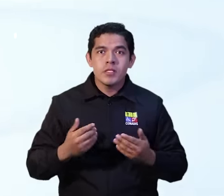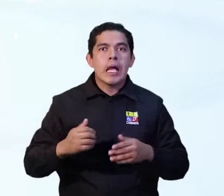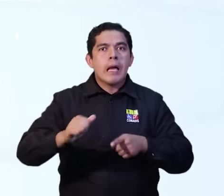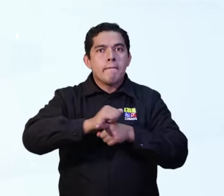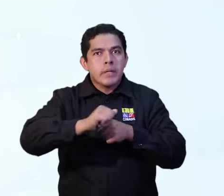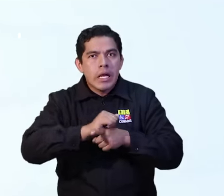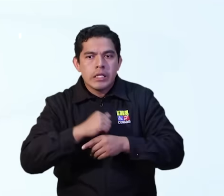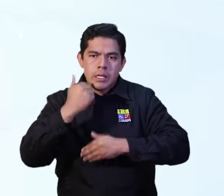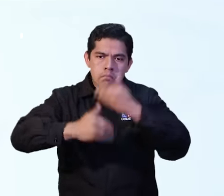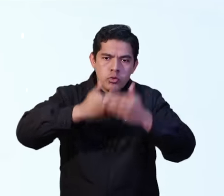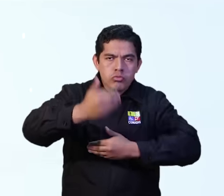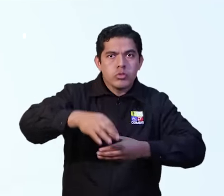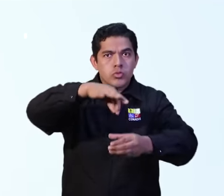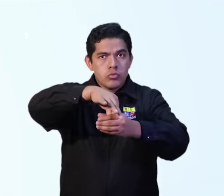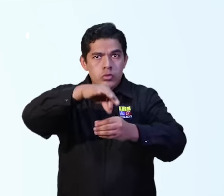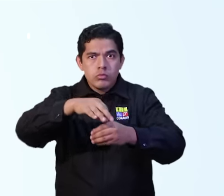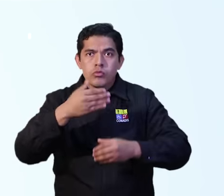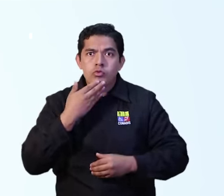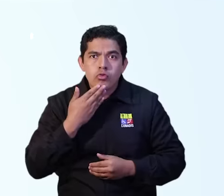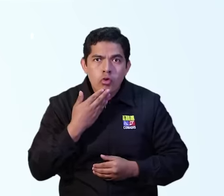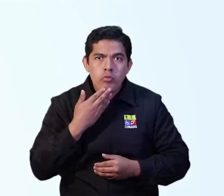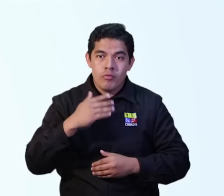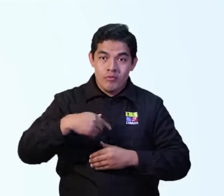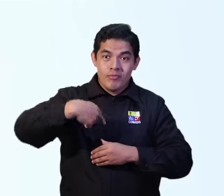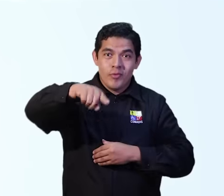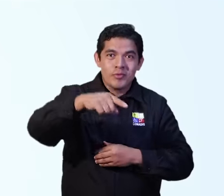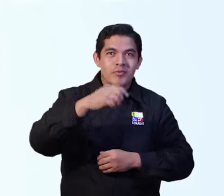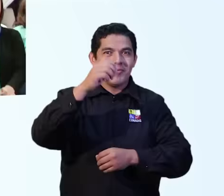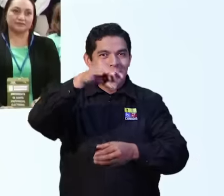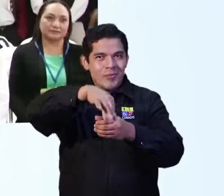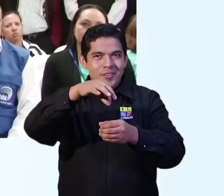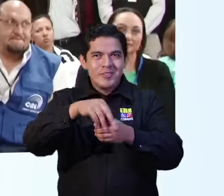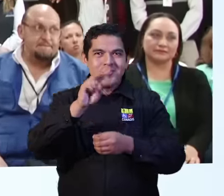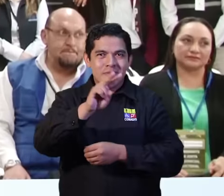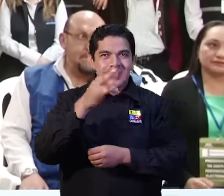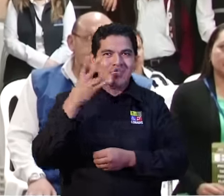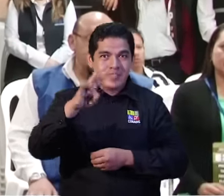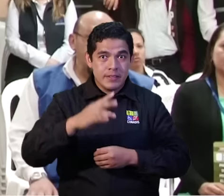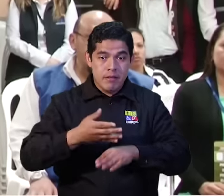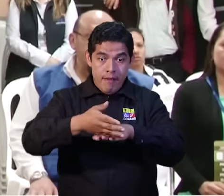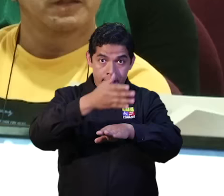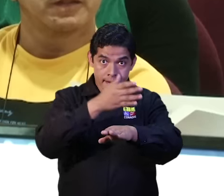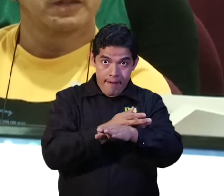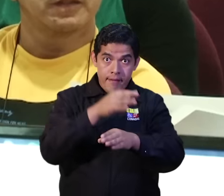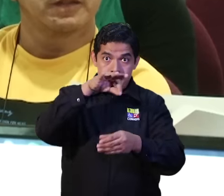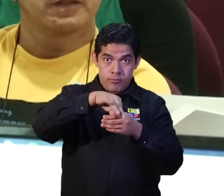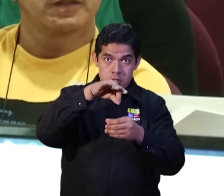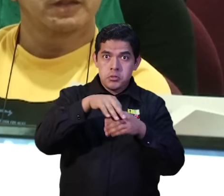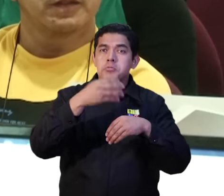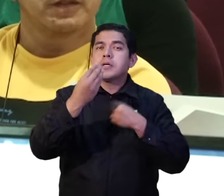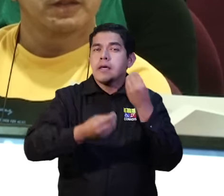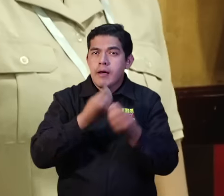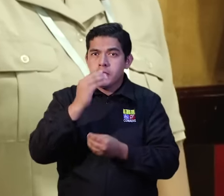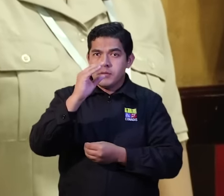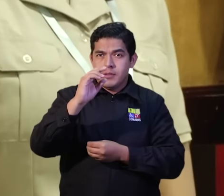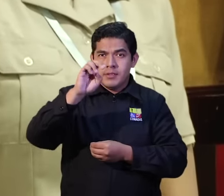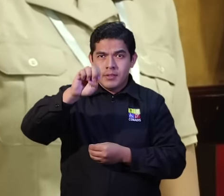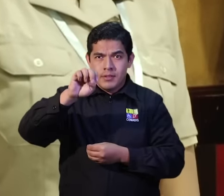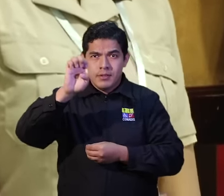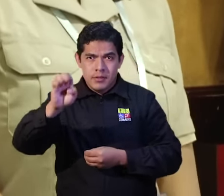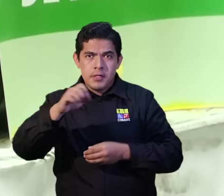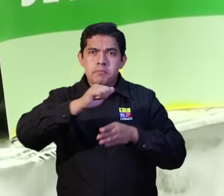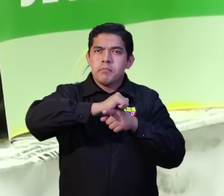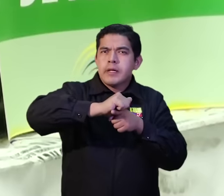realizó simulacros sobre procesos electorales para comicios de 2017. Dentro de la fase preelectoral, el Consejo Nacional